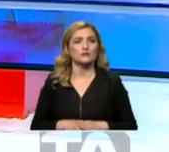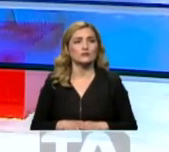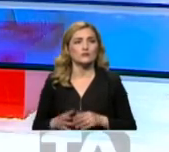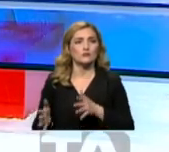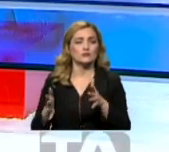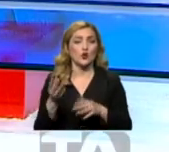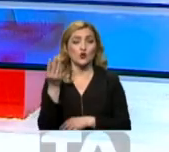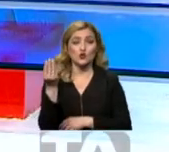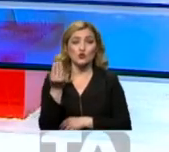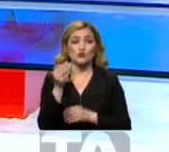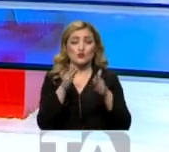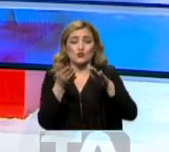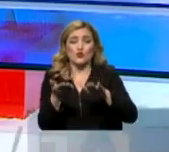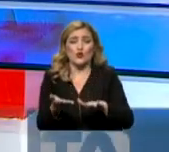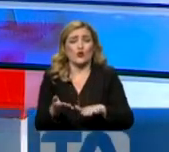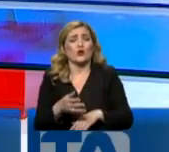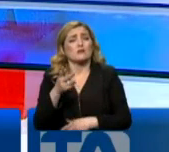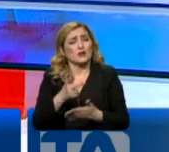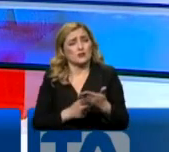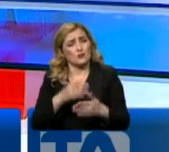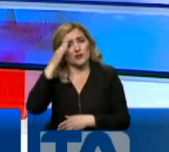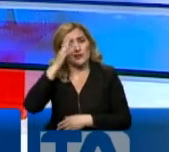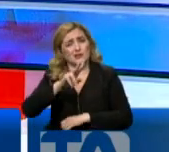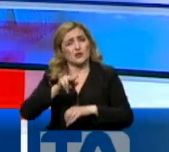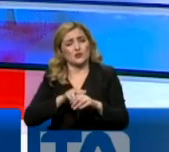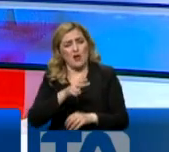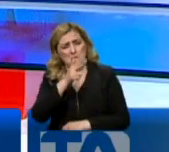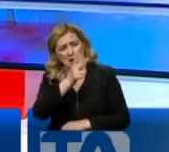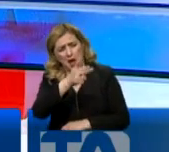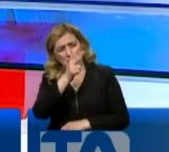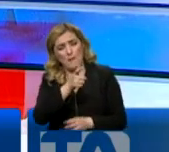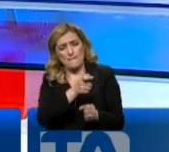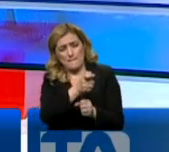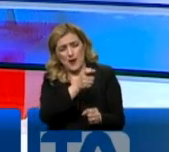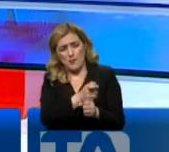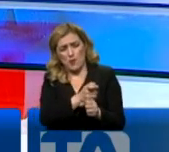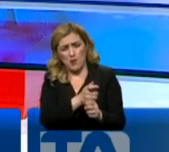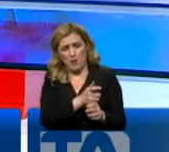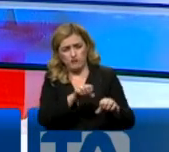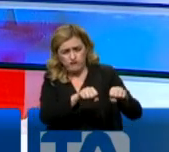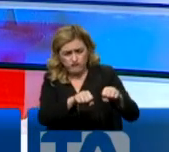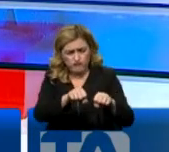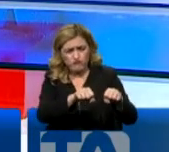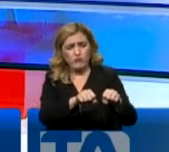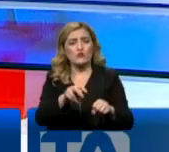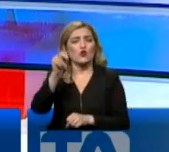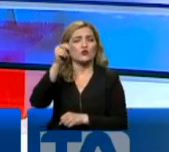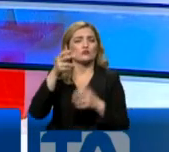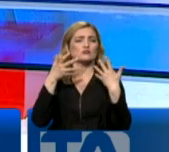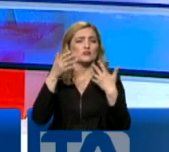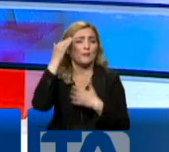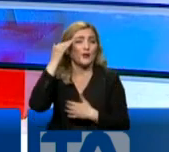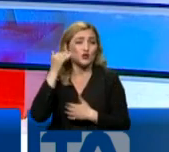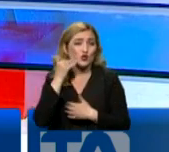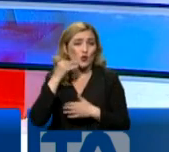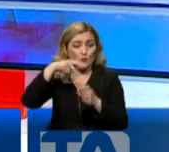Un adolescente murió abatido por la Policía Nacional en medio de una persecución registrada en el norte de Guayaquil. El menor